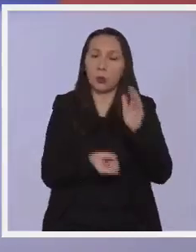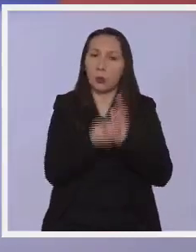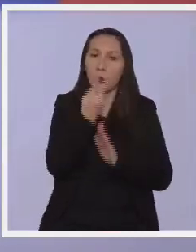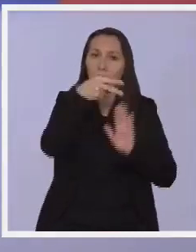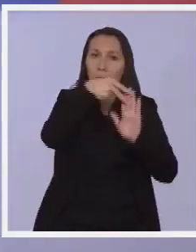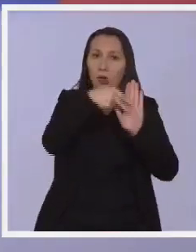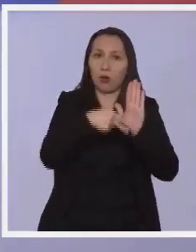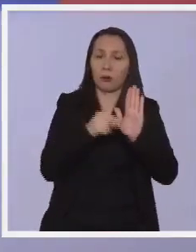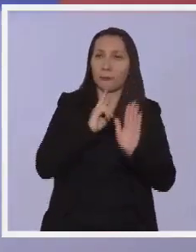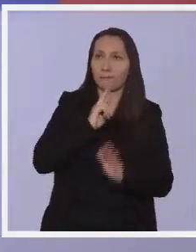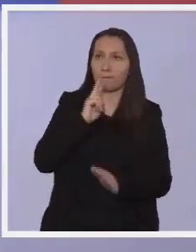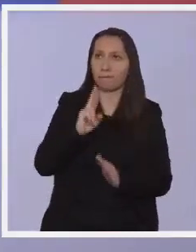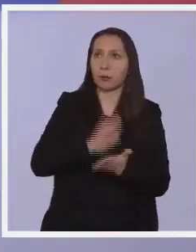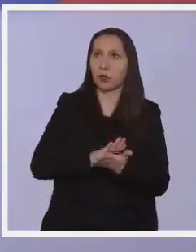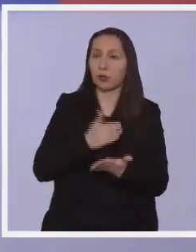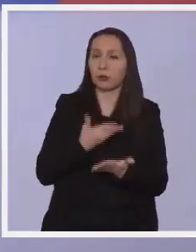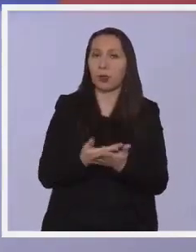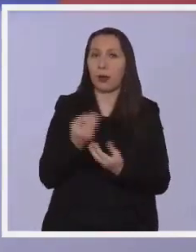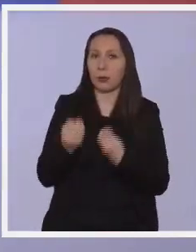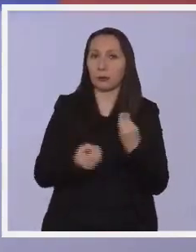normativa.